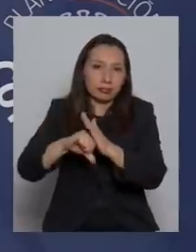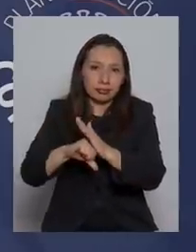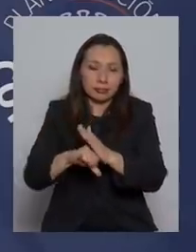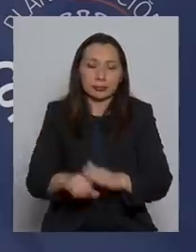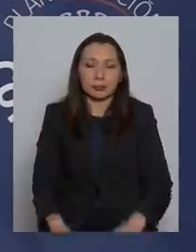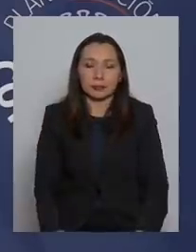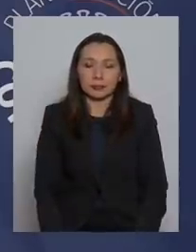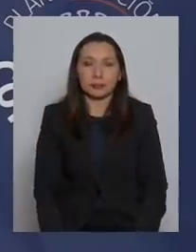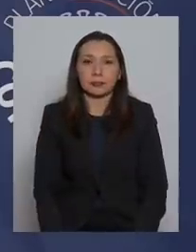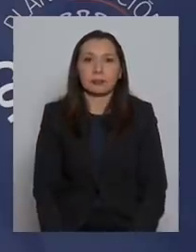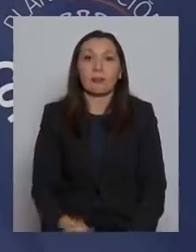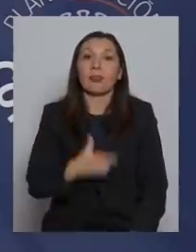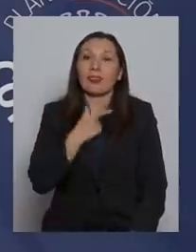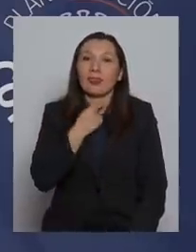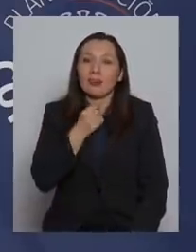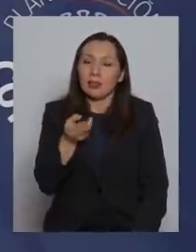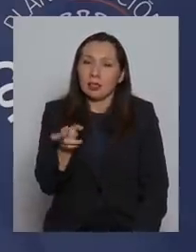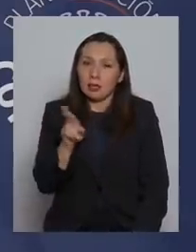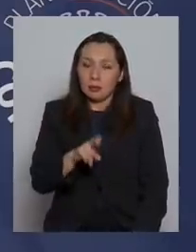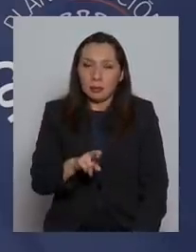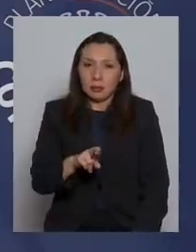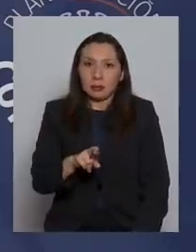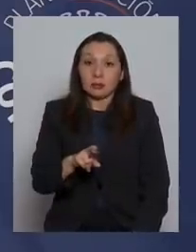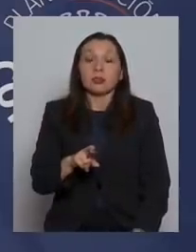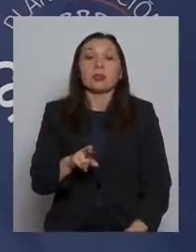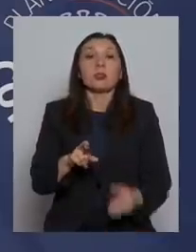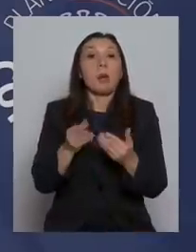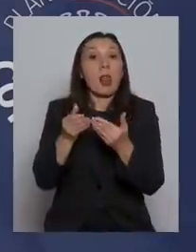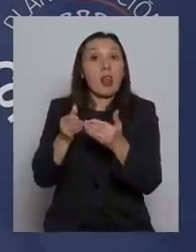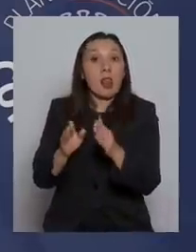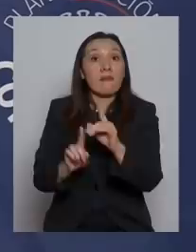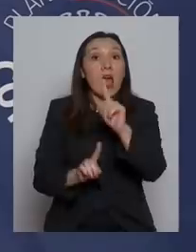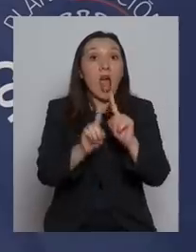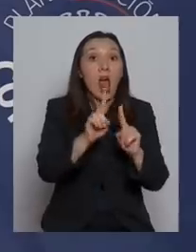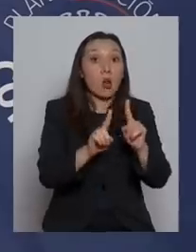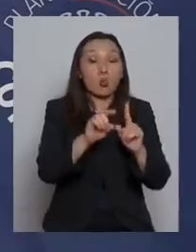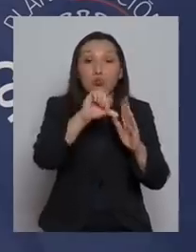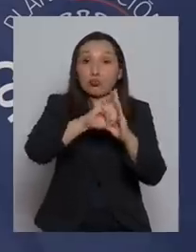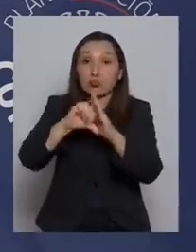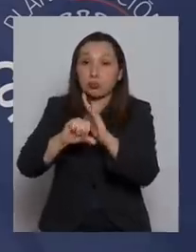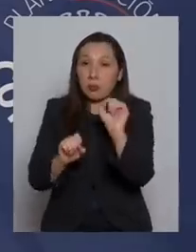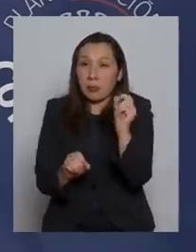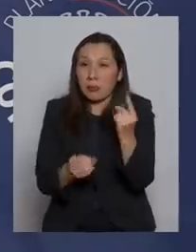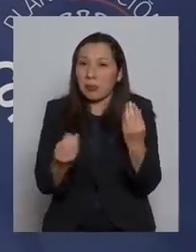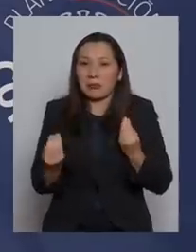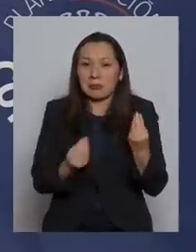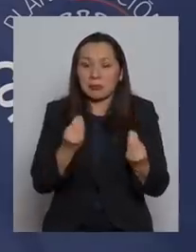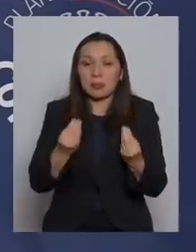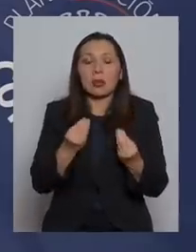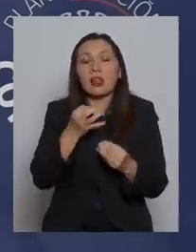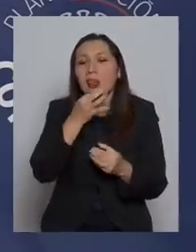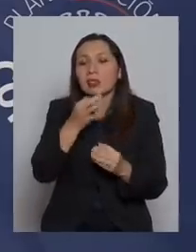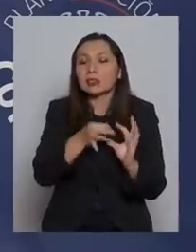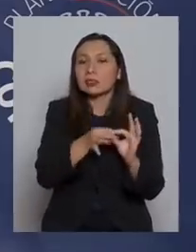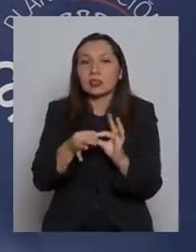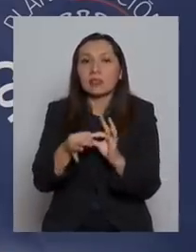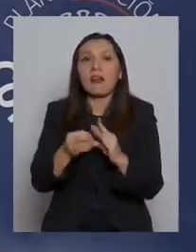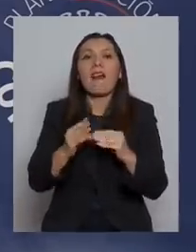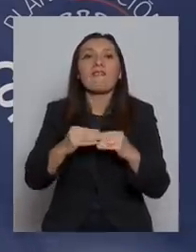Quiero insistir que el levantamiento de estas cuarentenas, en primer lugar, es una medida